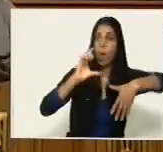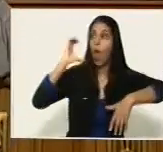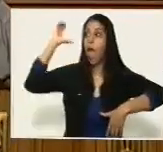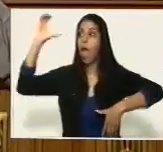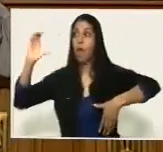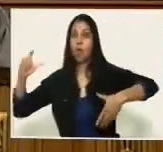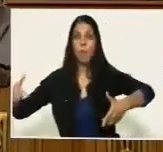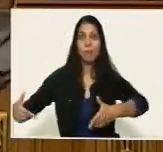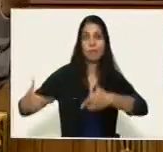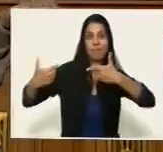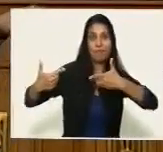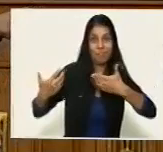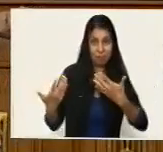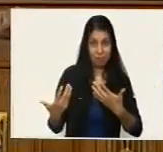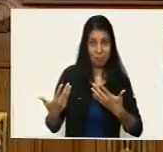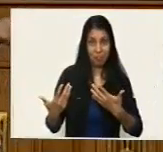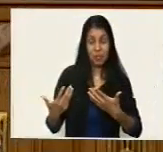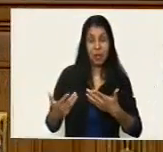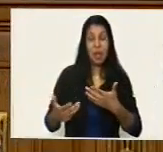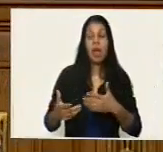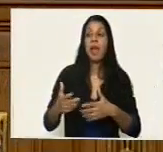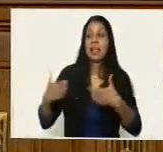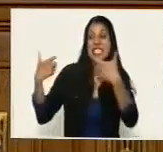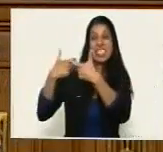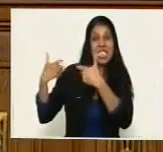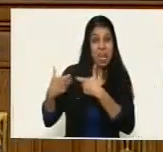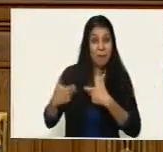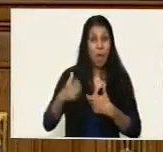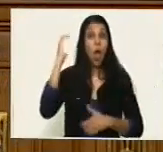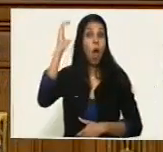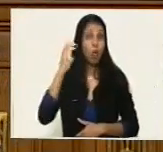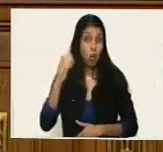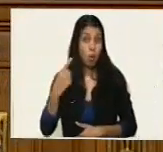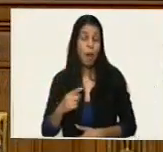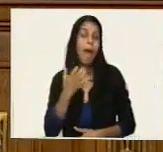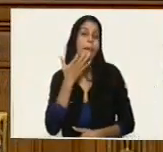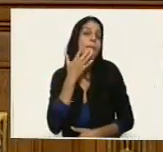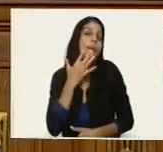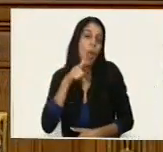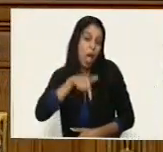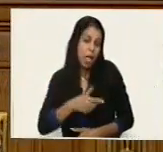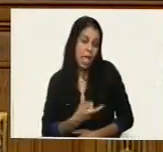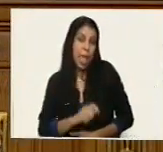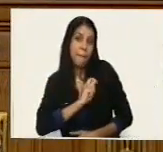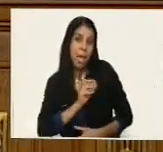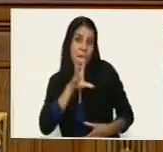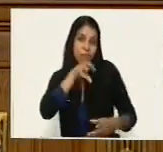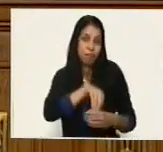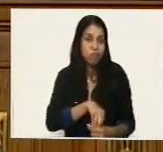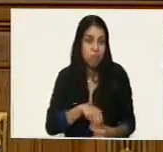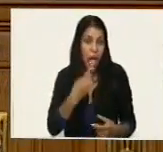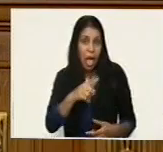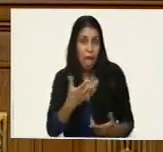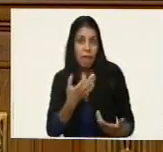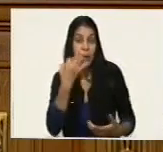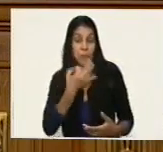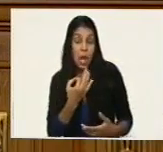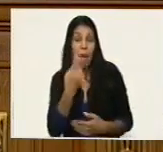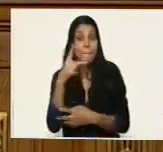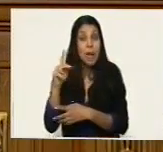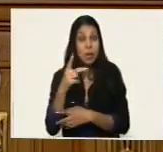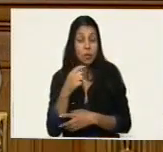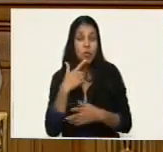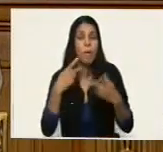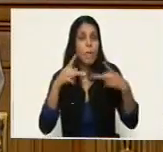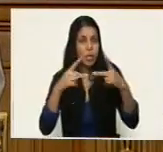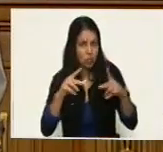no solamente contra los enemigos europeos. Aquí tenían los realistas la Gaceta de Caracas, que era como el nacional